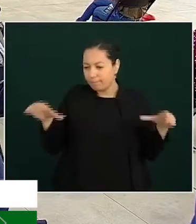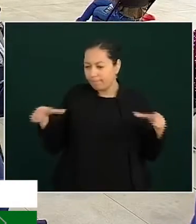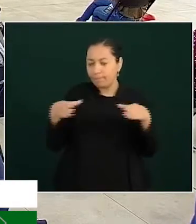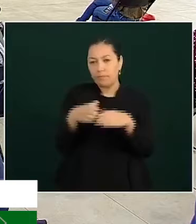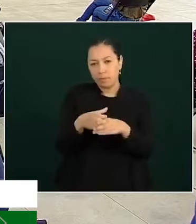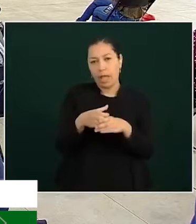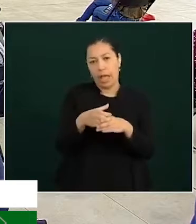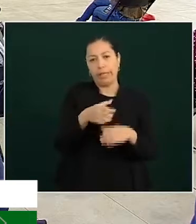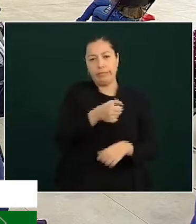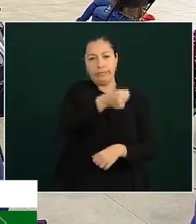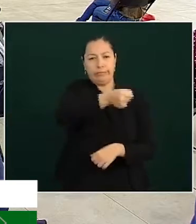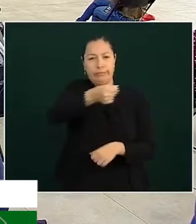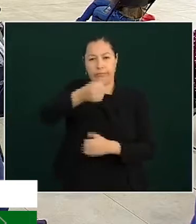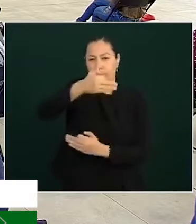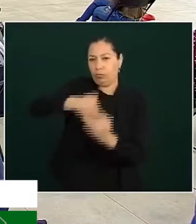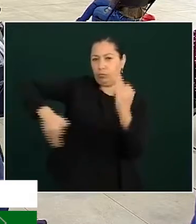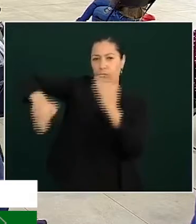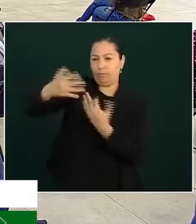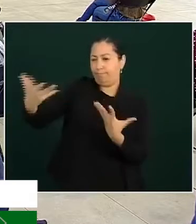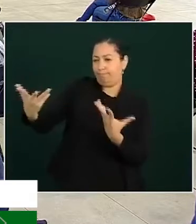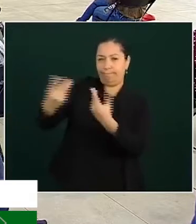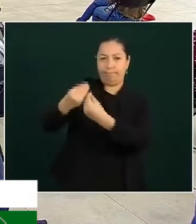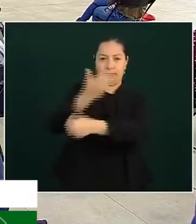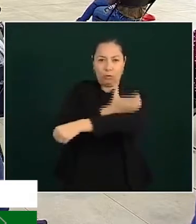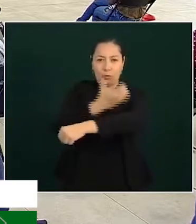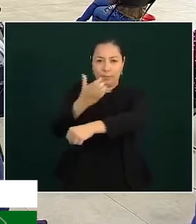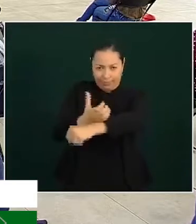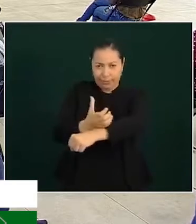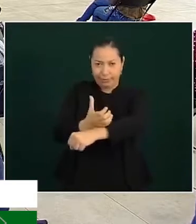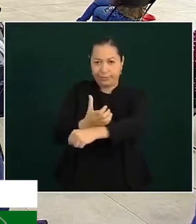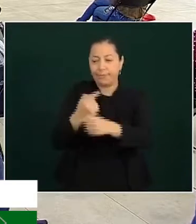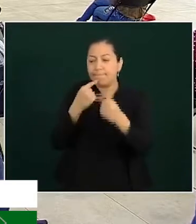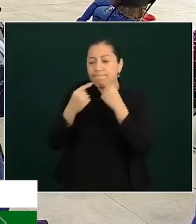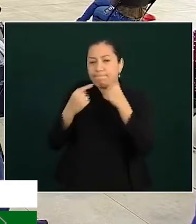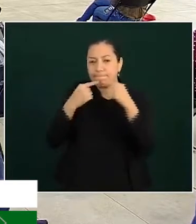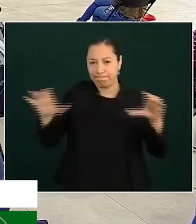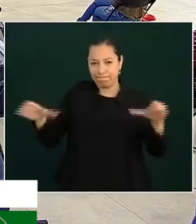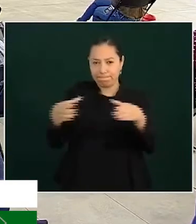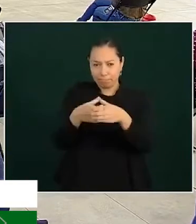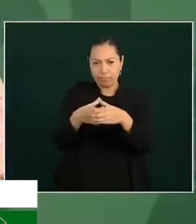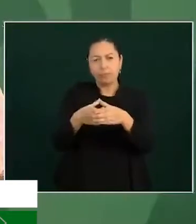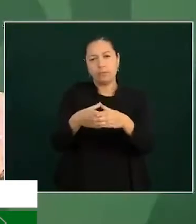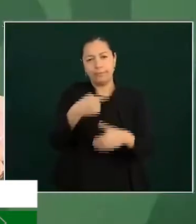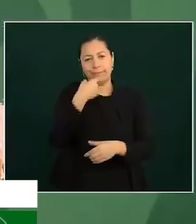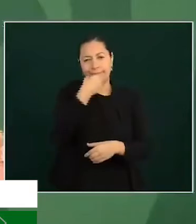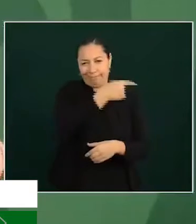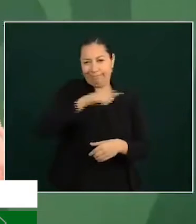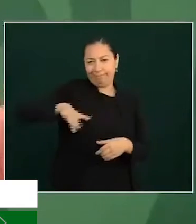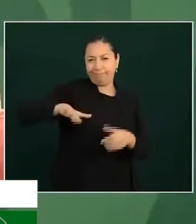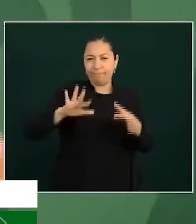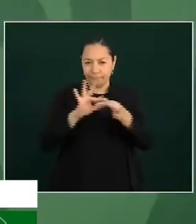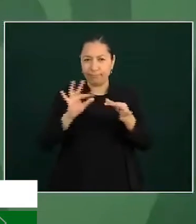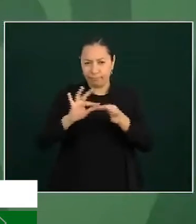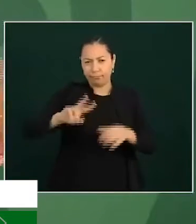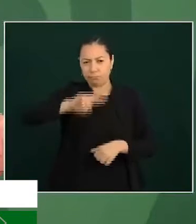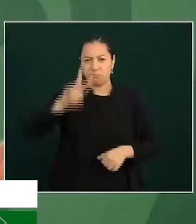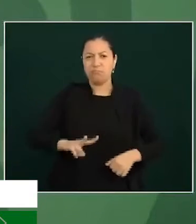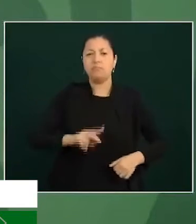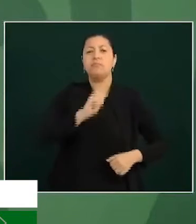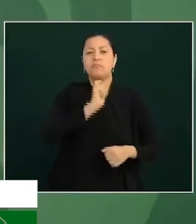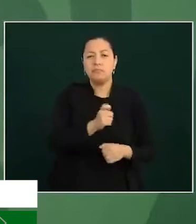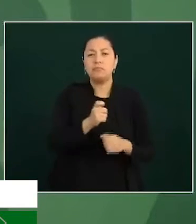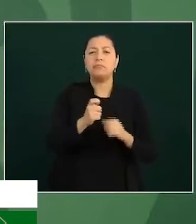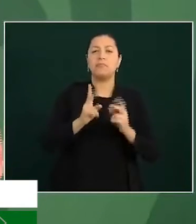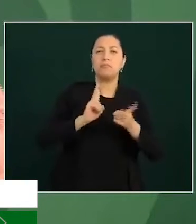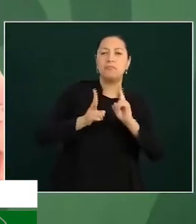avance sustancial en materia de seguridad. Y como usted ha dicho, realmente hubo la oportunidad para tocar el tema de Sinaloa ahorita en materia de seguridad